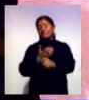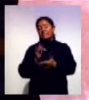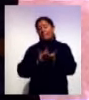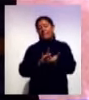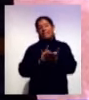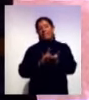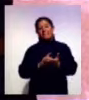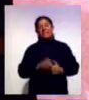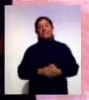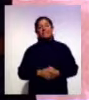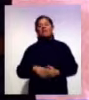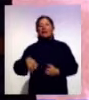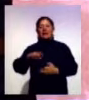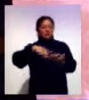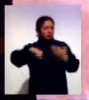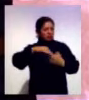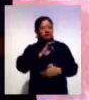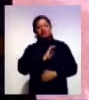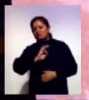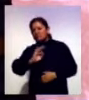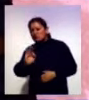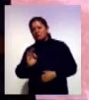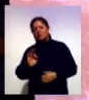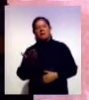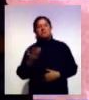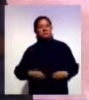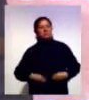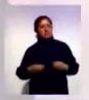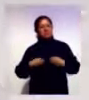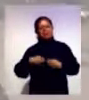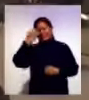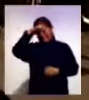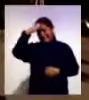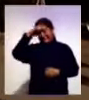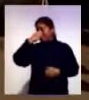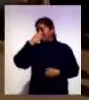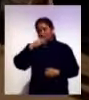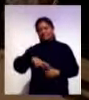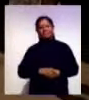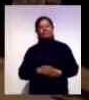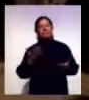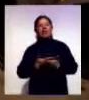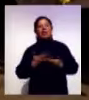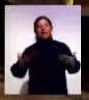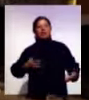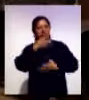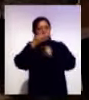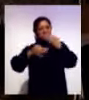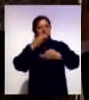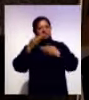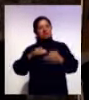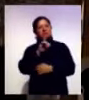la idea de que todos puedan llegar a vivir una increíble experiencia. Para Ahora Noticias, Lorena